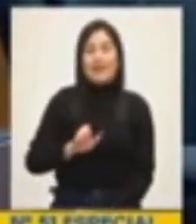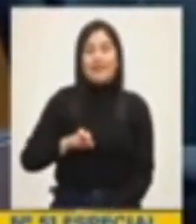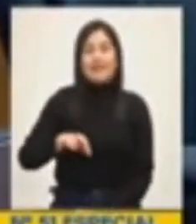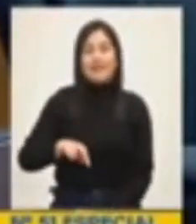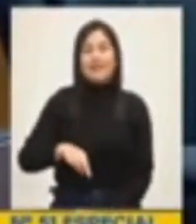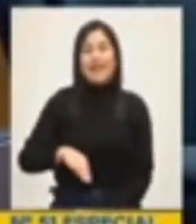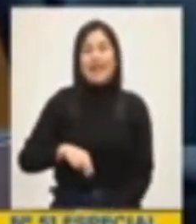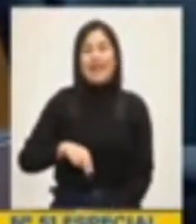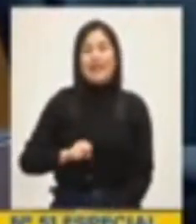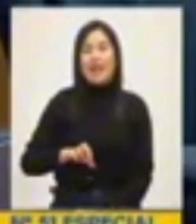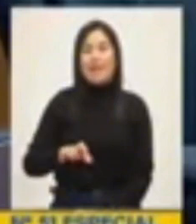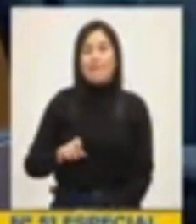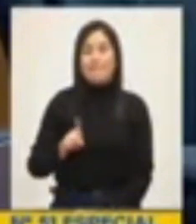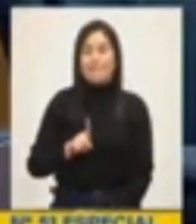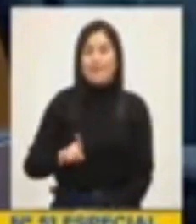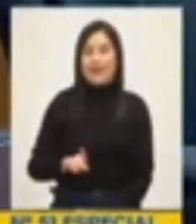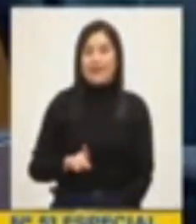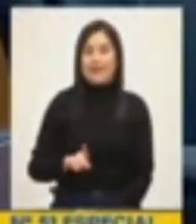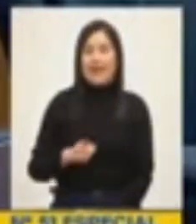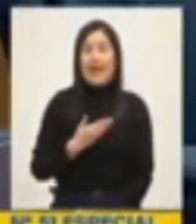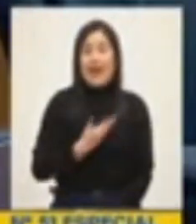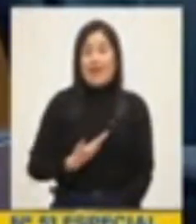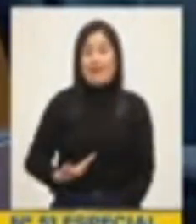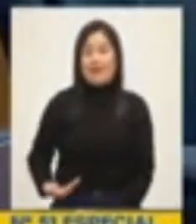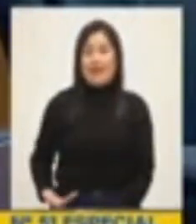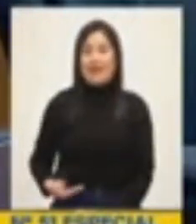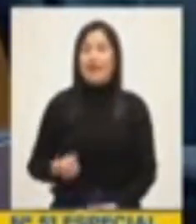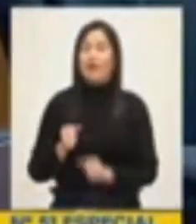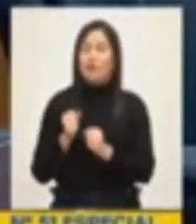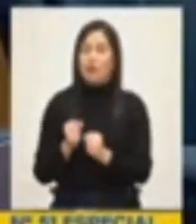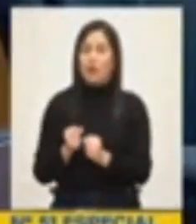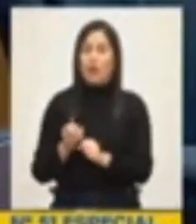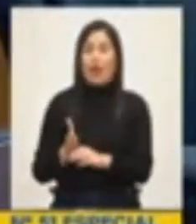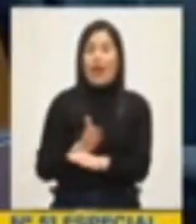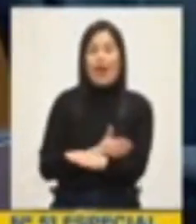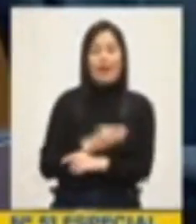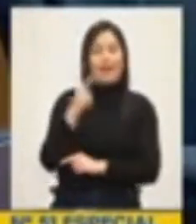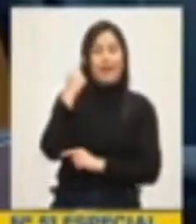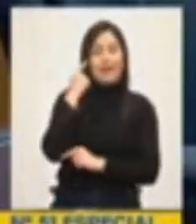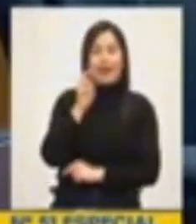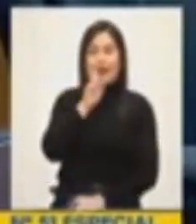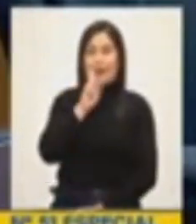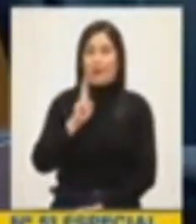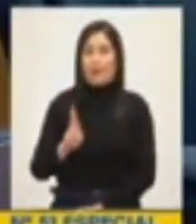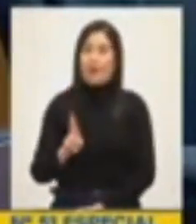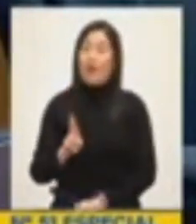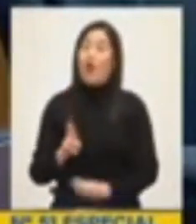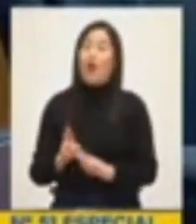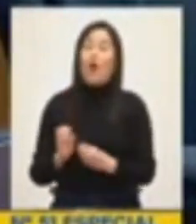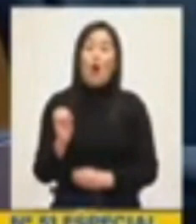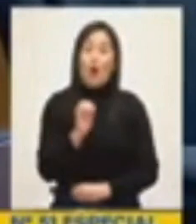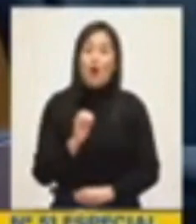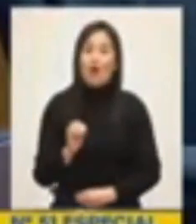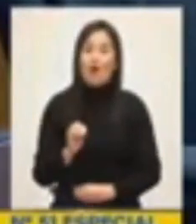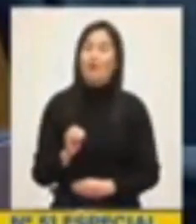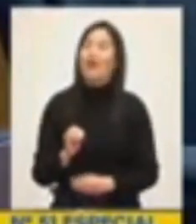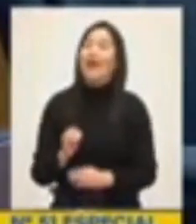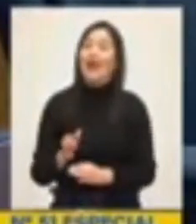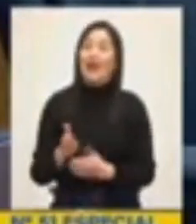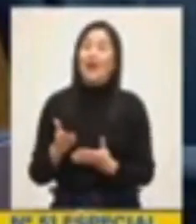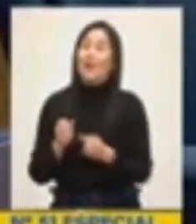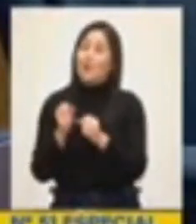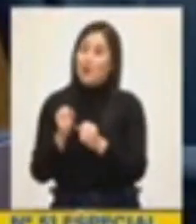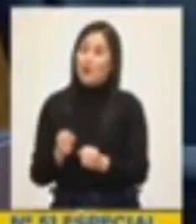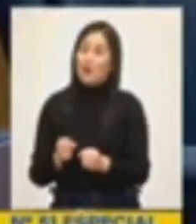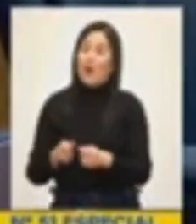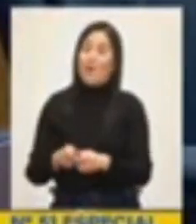el Ejecutivo pudo anticipar respuestas, porque si no el efecto habría podido ser muchísimo más dañino de lo que efectivamente